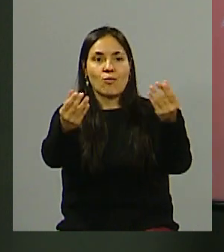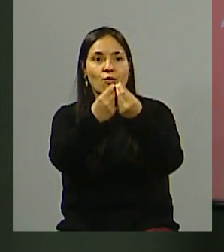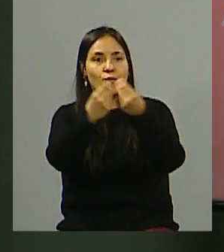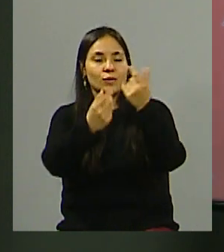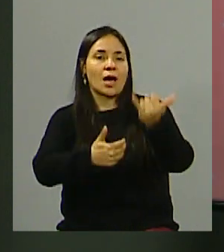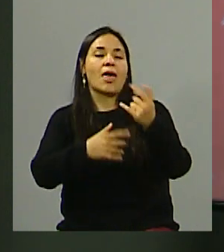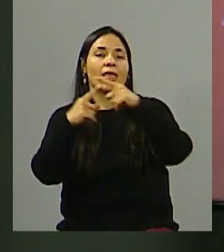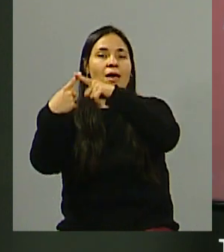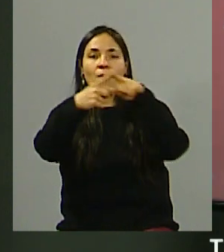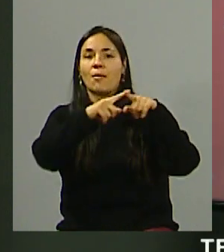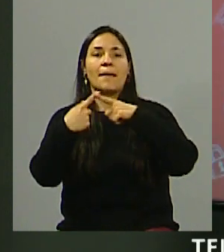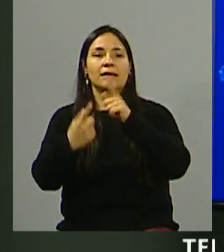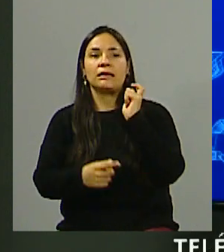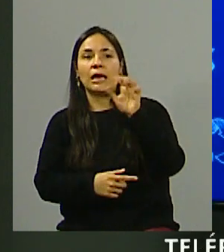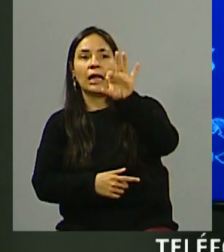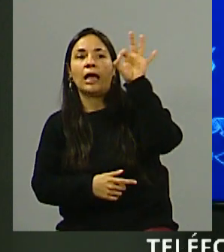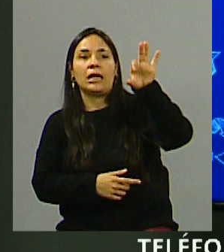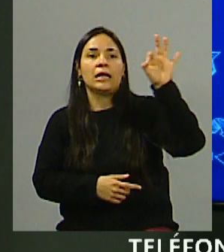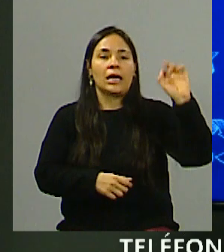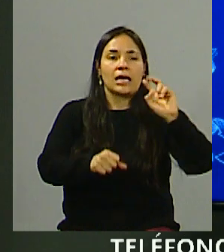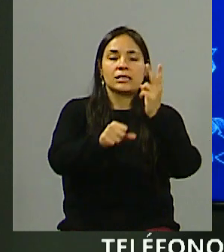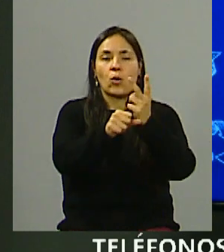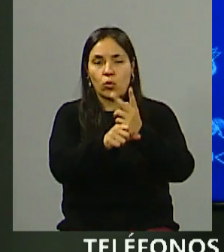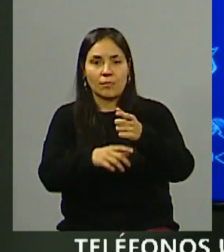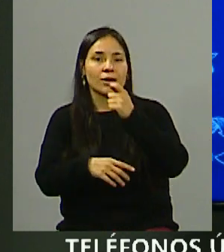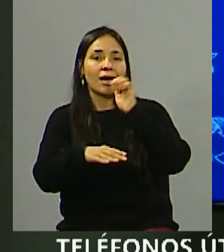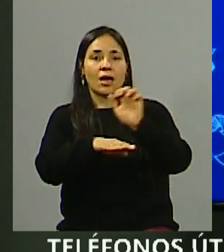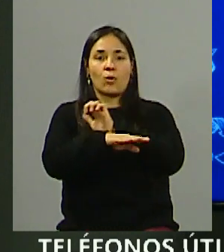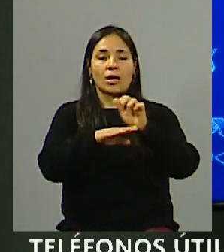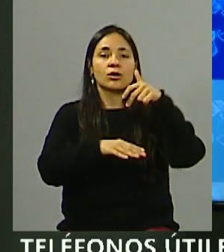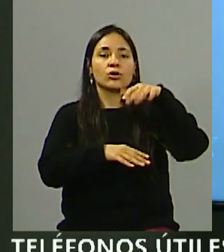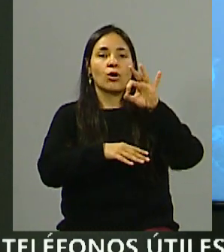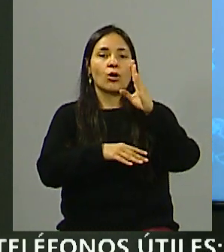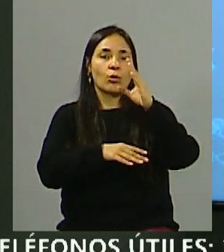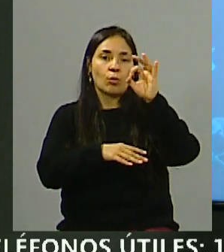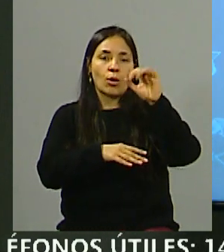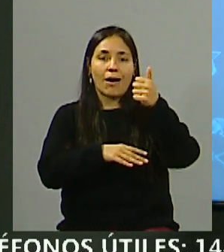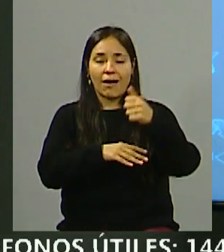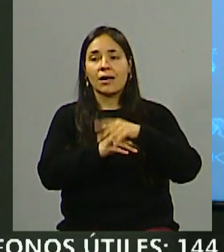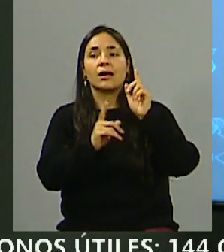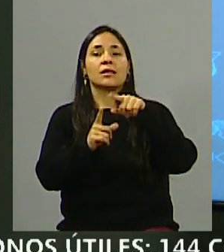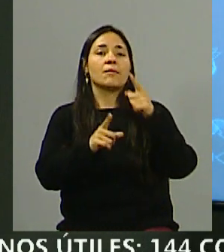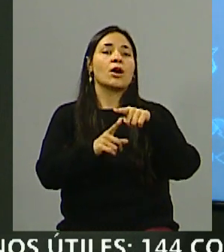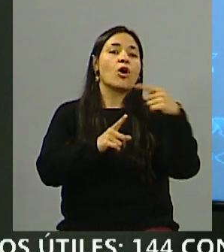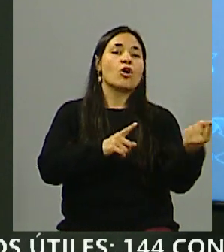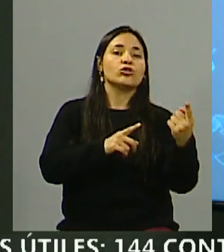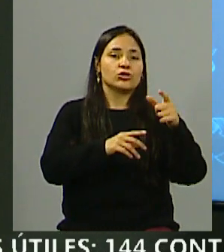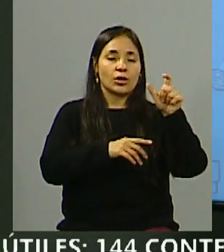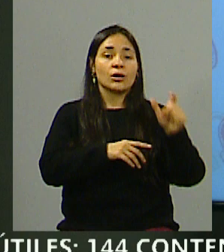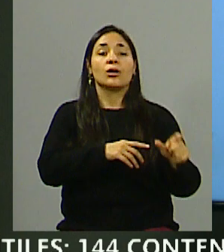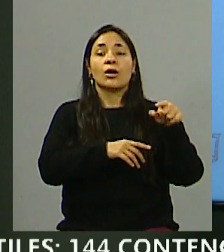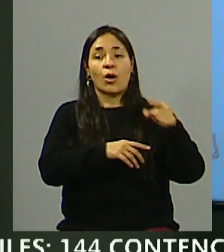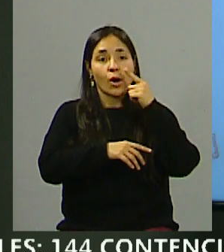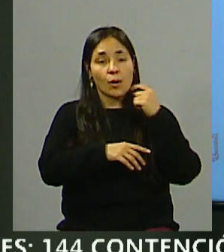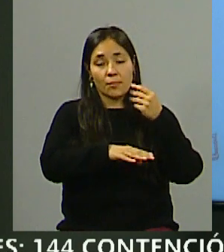terminen influyendo en quienes pasan a la segunda vuelta. Sucedió en Ecuador con Daniel Noboa, hubo dos candidatos, él y Jan Topic, que fueron los que